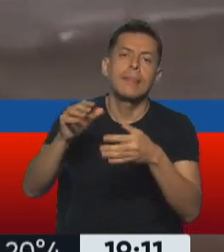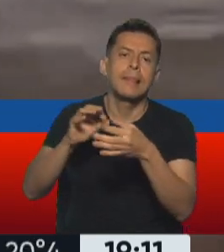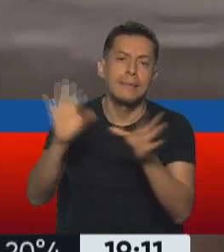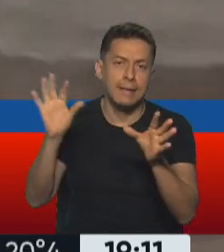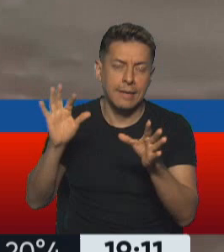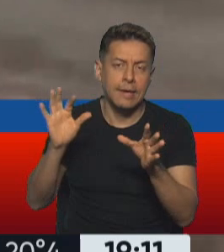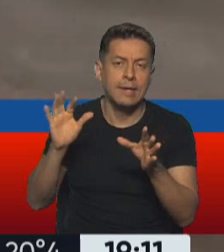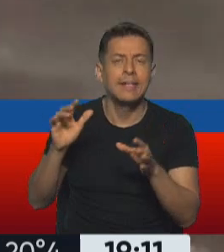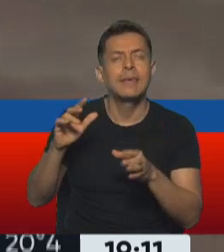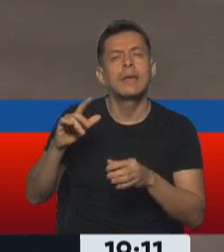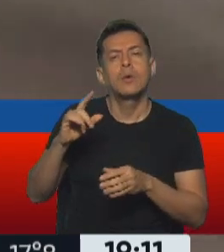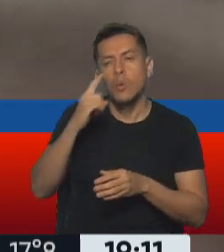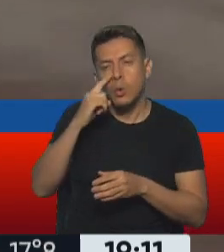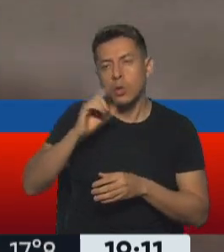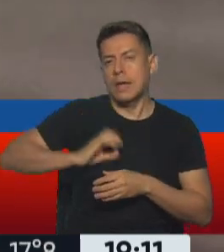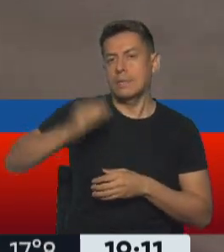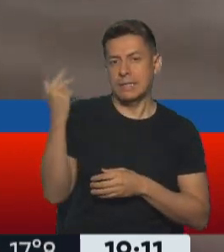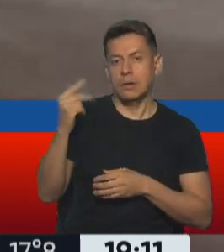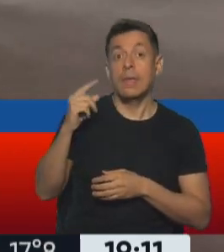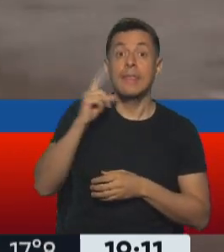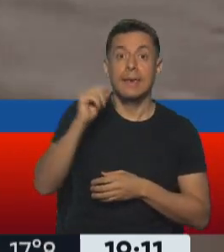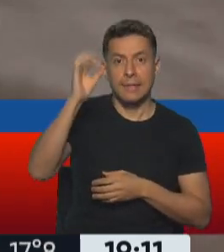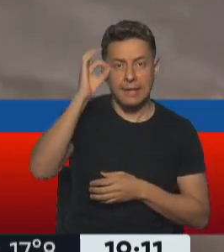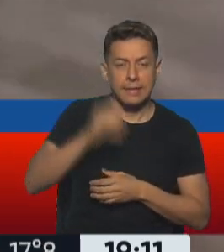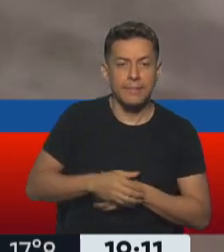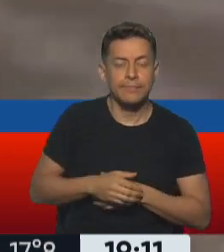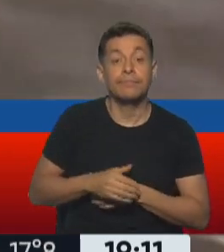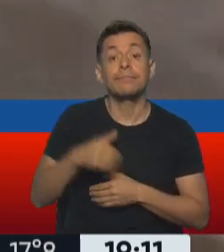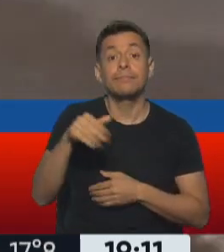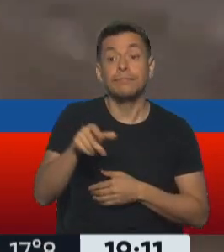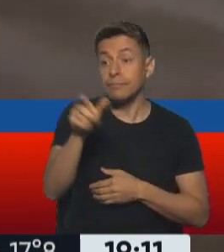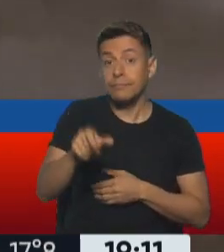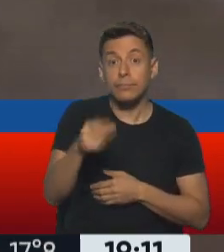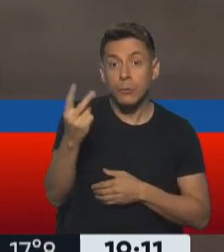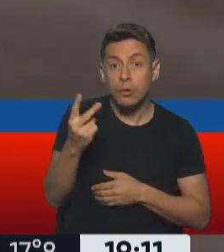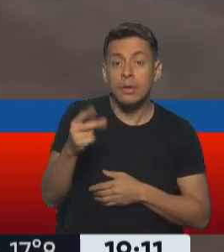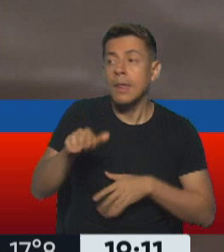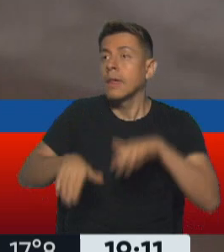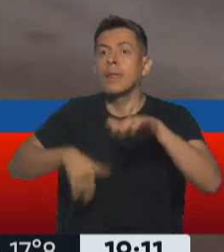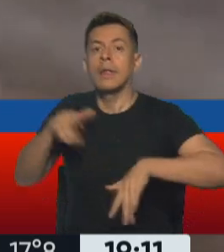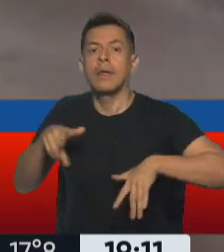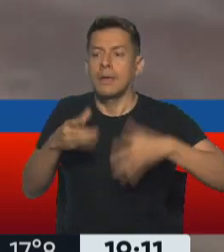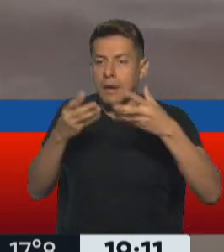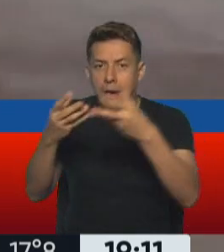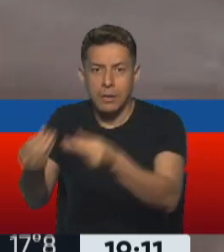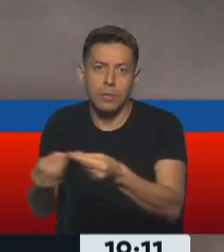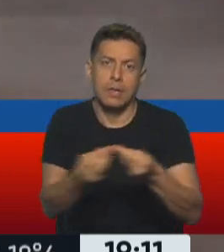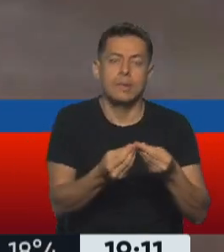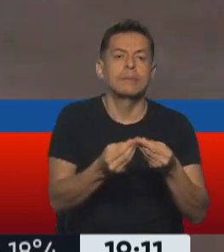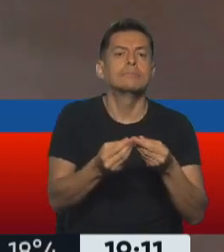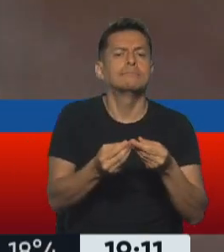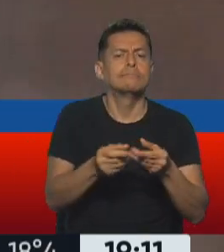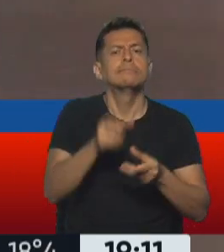asistida el 30 de junio del año pasado. Horas después, rescatar a los náufragos, un guardacostas que patrullaba la zona encontró